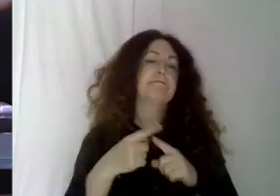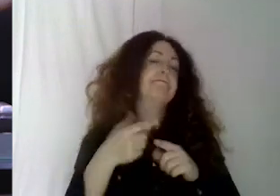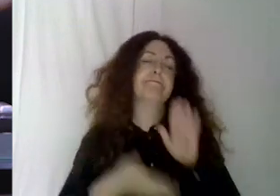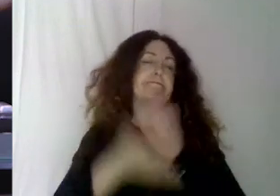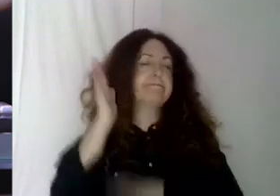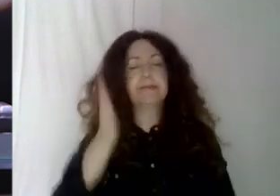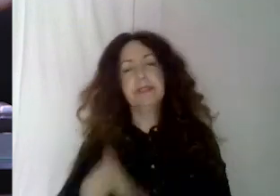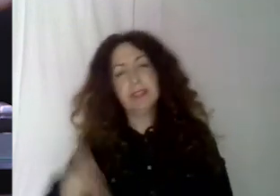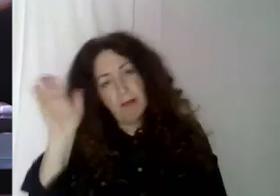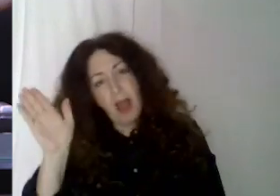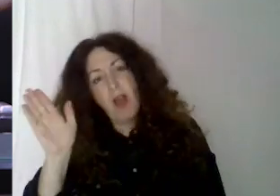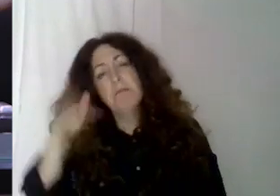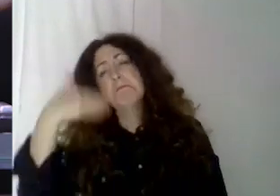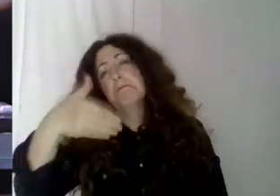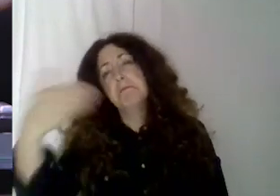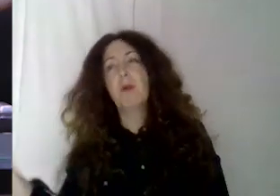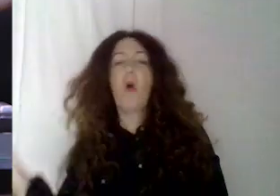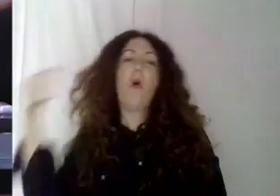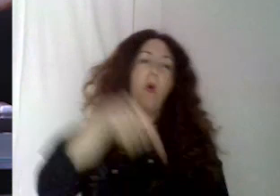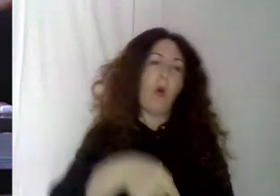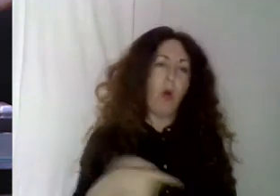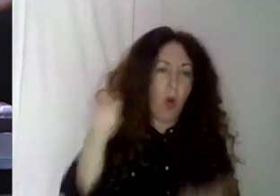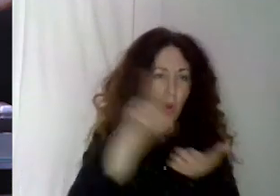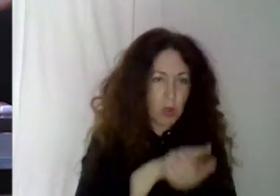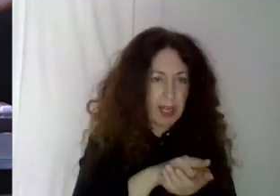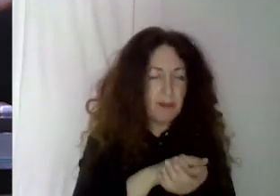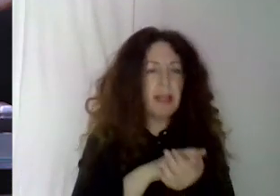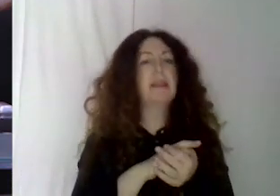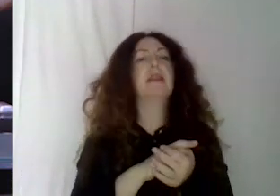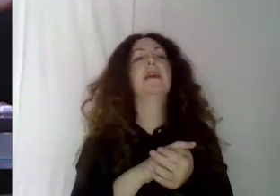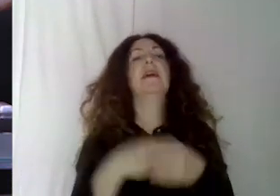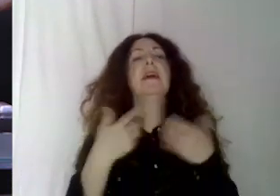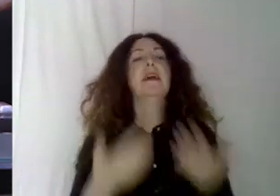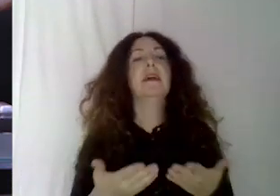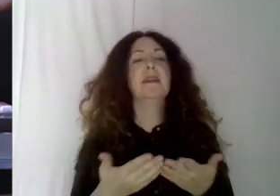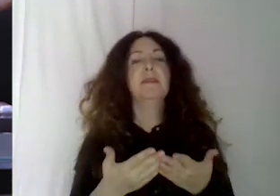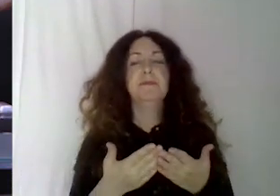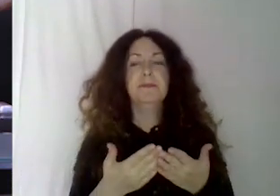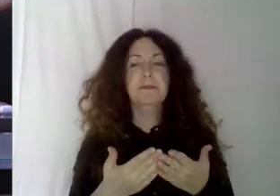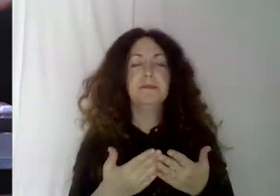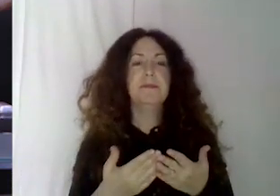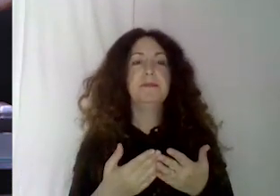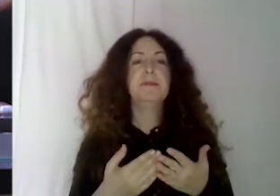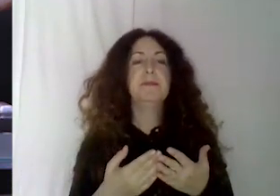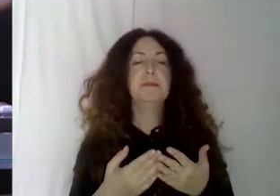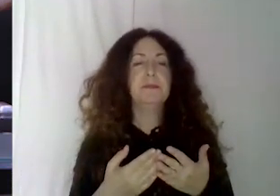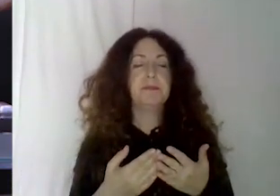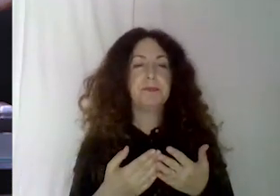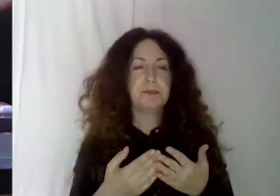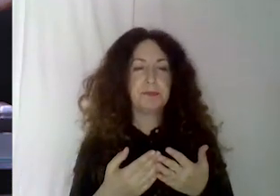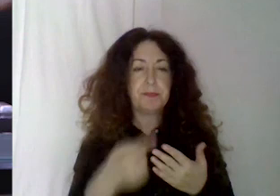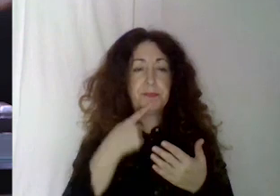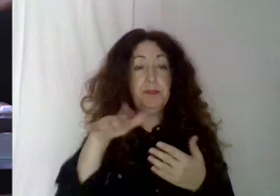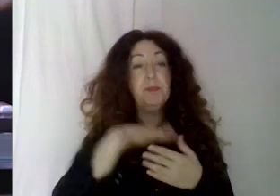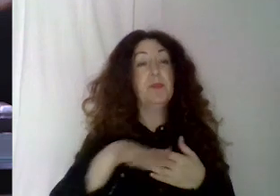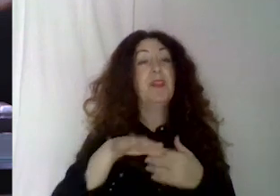importante es la piedra fundacional de la Galería Ambrosiana, de la Biblioteca